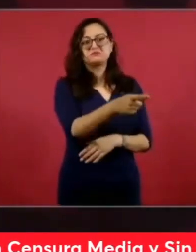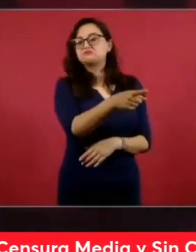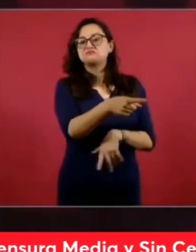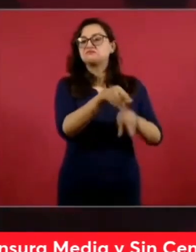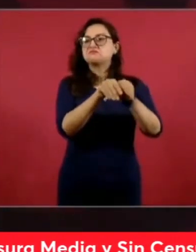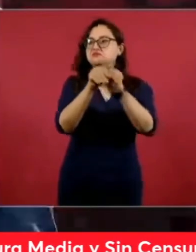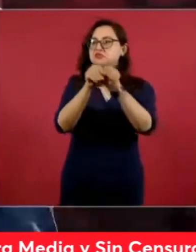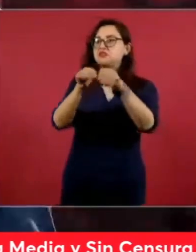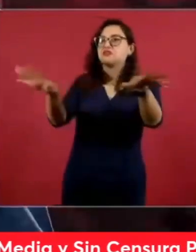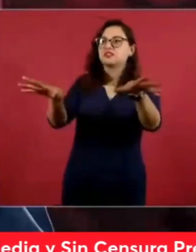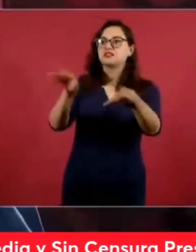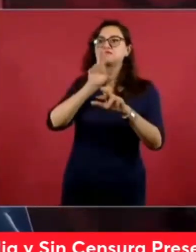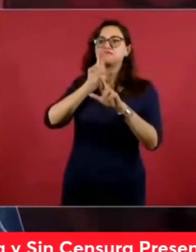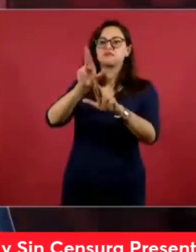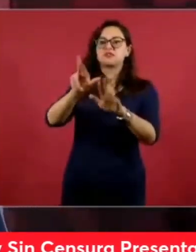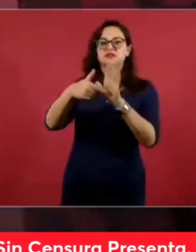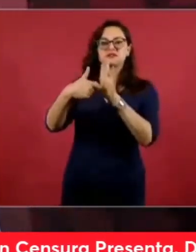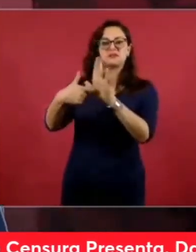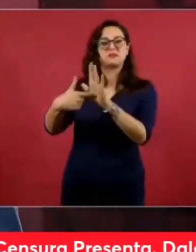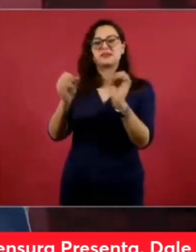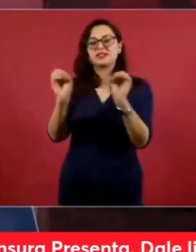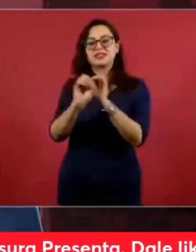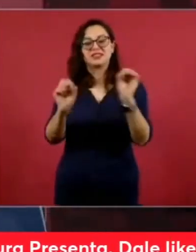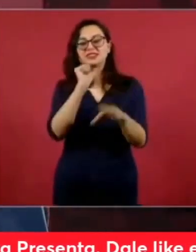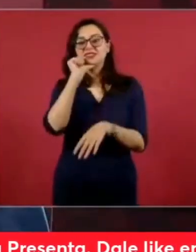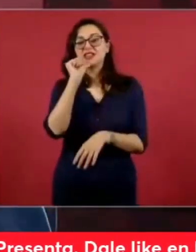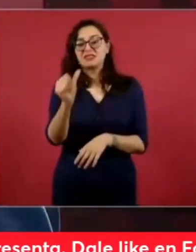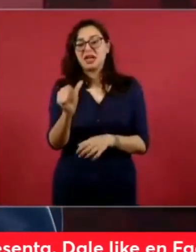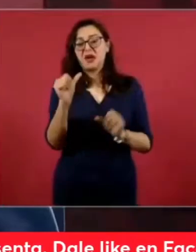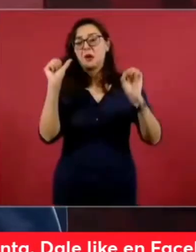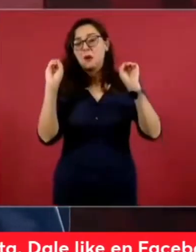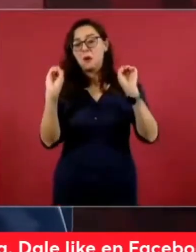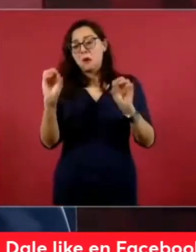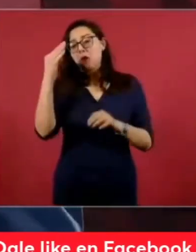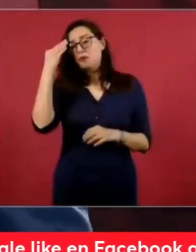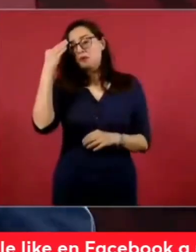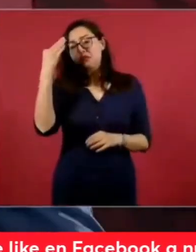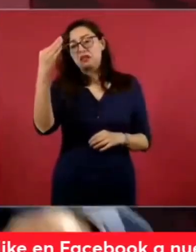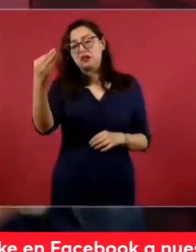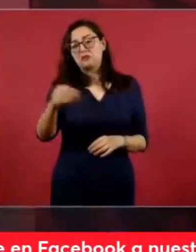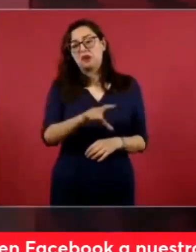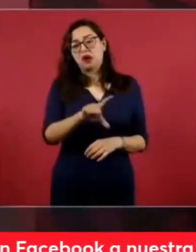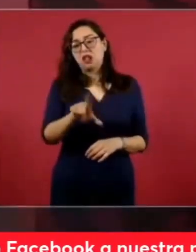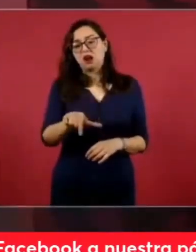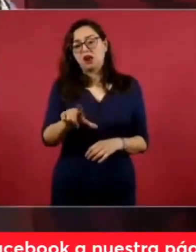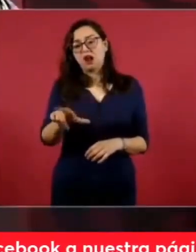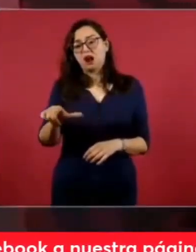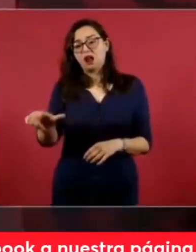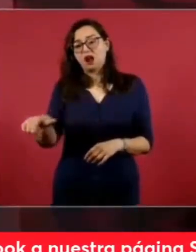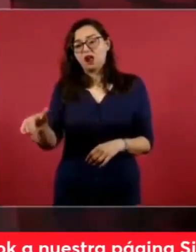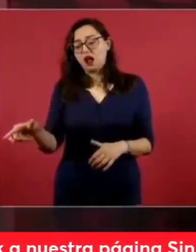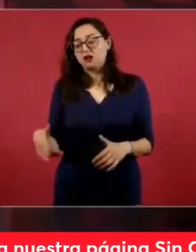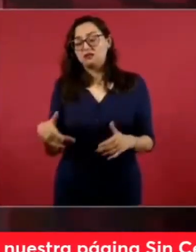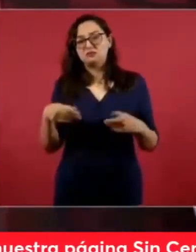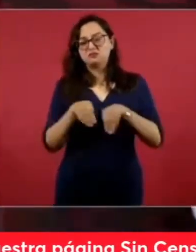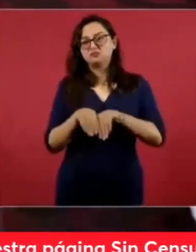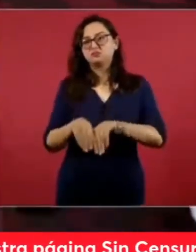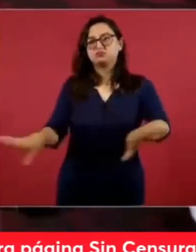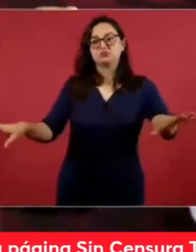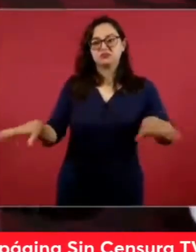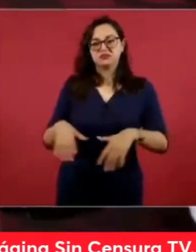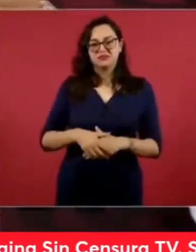Porque aún cuando en los últimos tiempos están dedicados a tomar, a